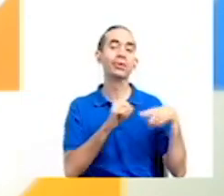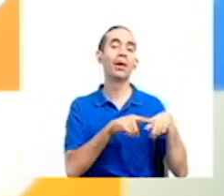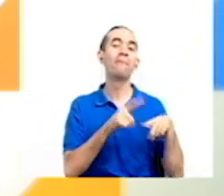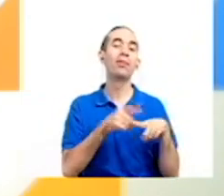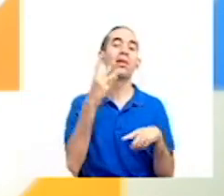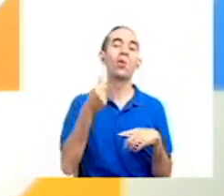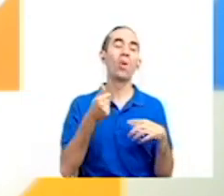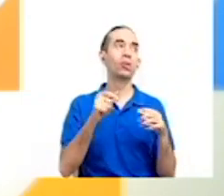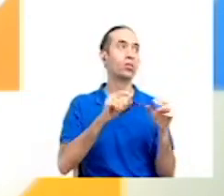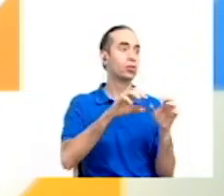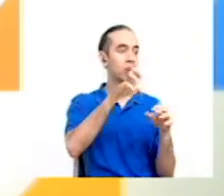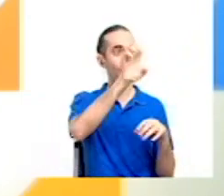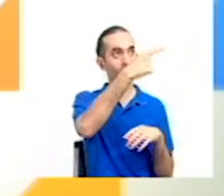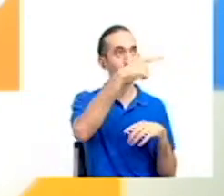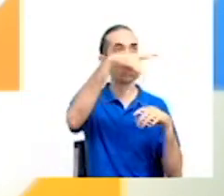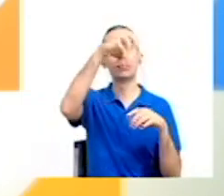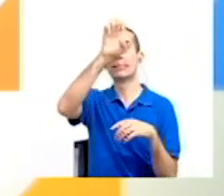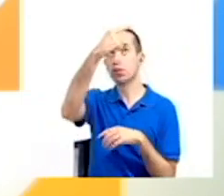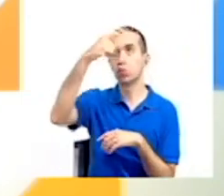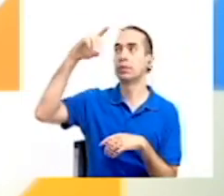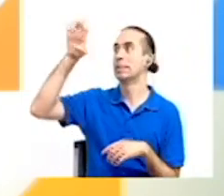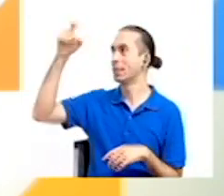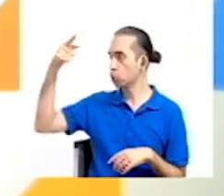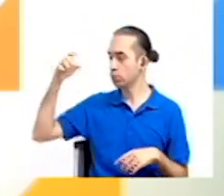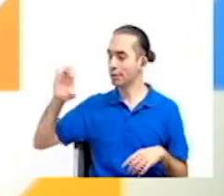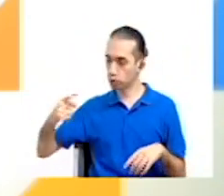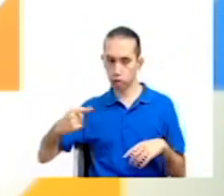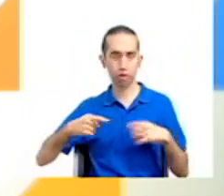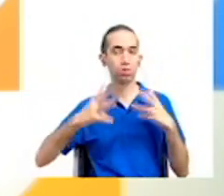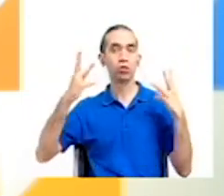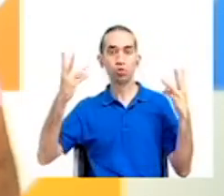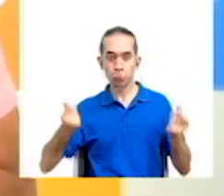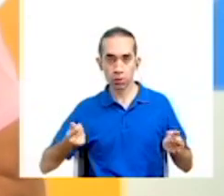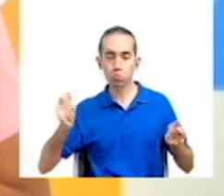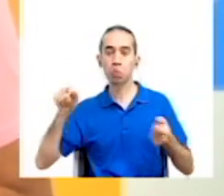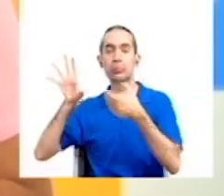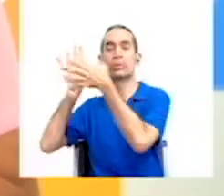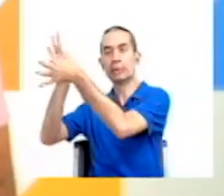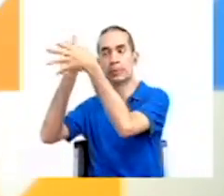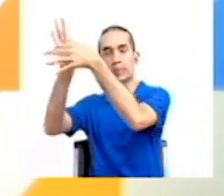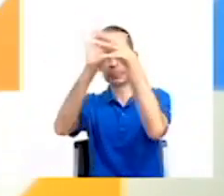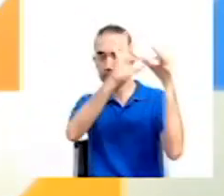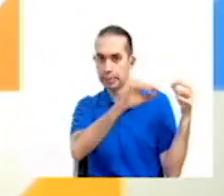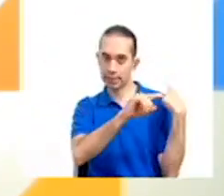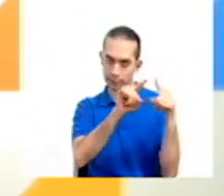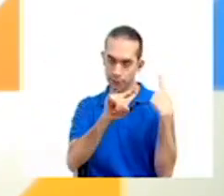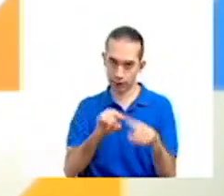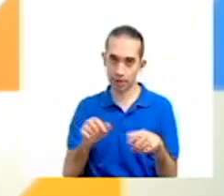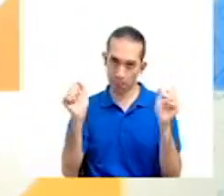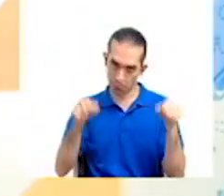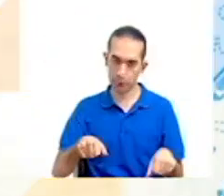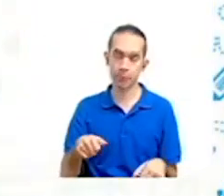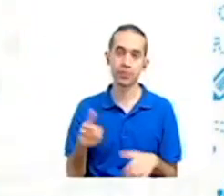de electrones que tenga para compartir, va a ser el tipo de enlace químico. ¿Sí?